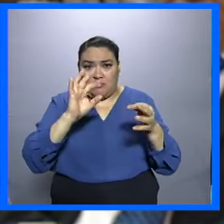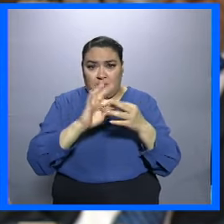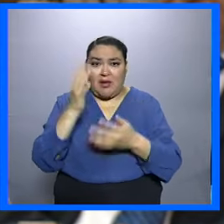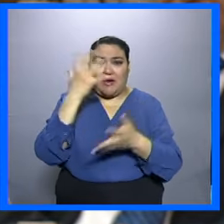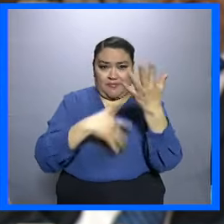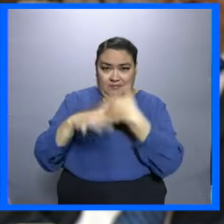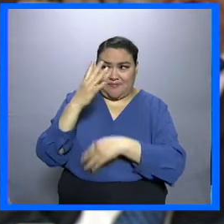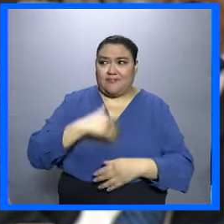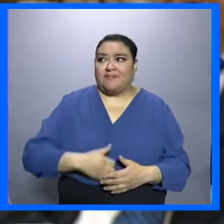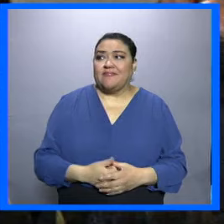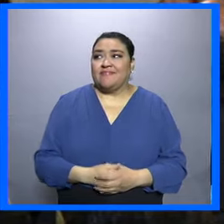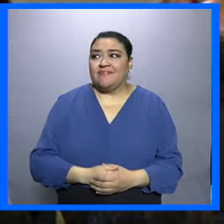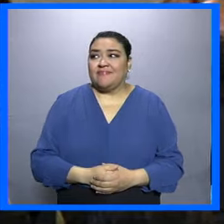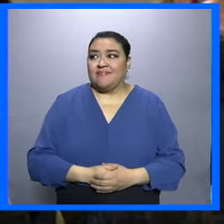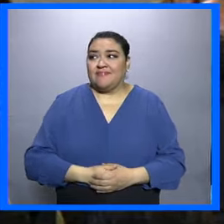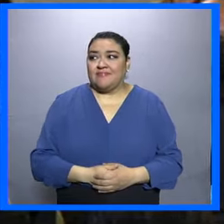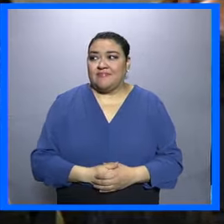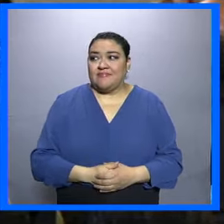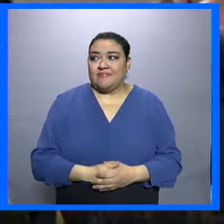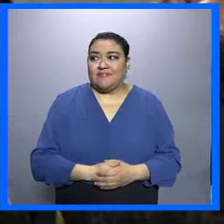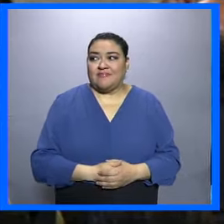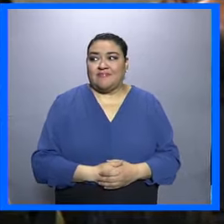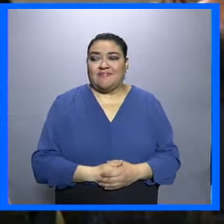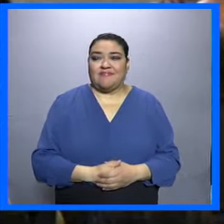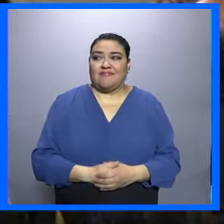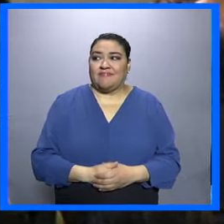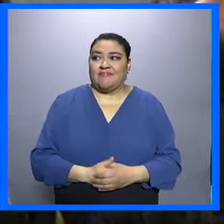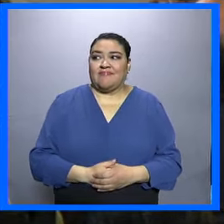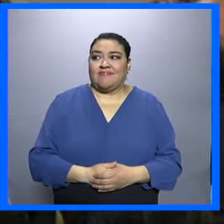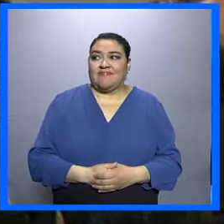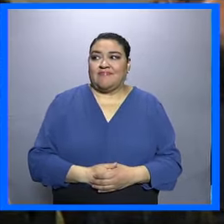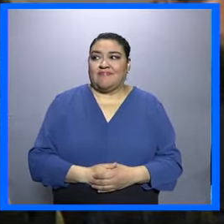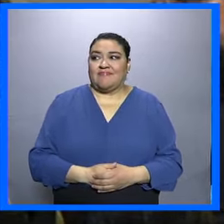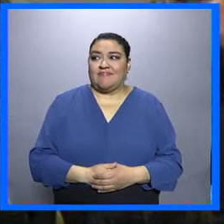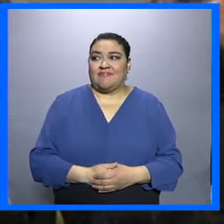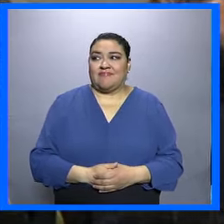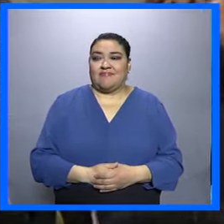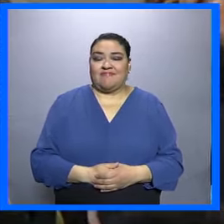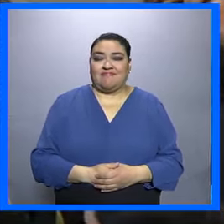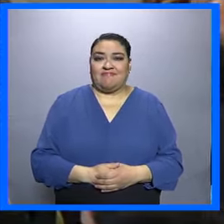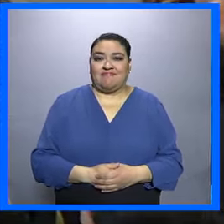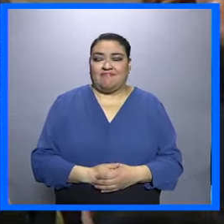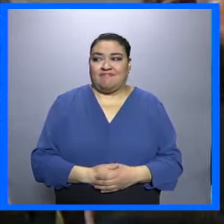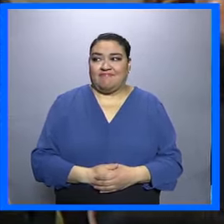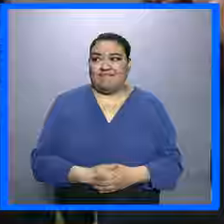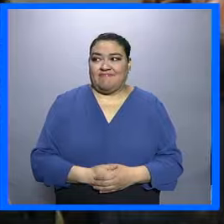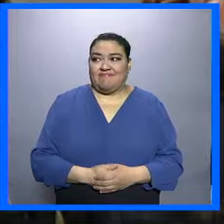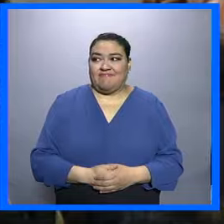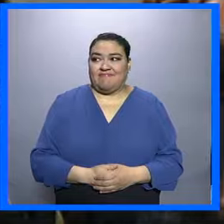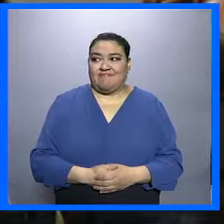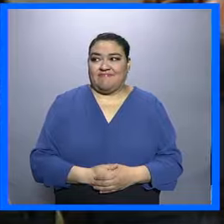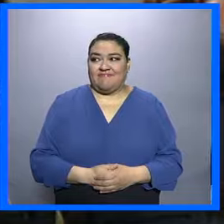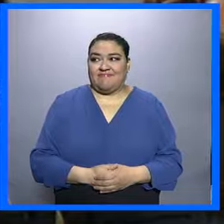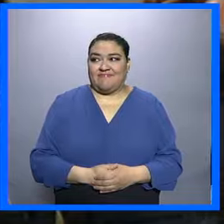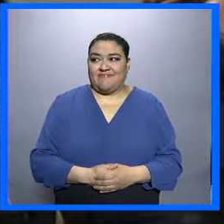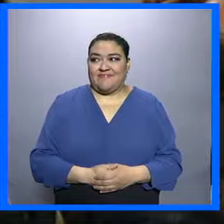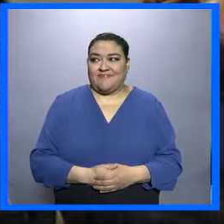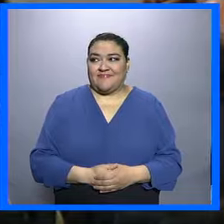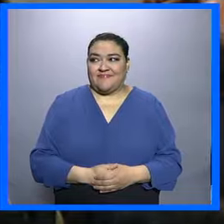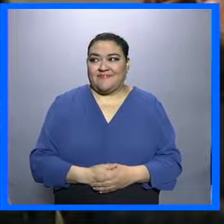señas mexicana. Agradezco esta enorme oportunidad y la gran importancia que tiene